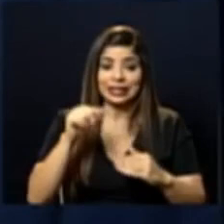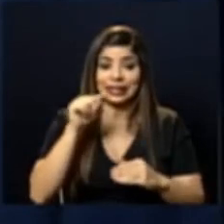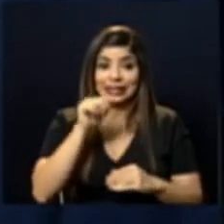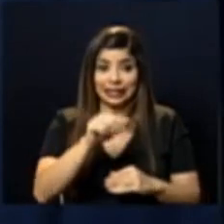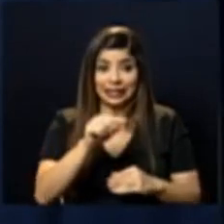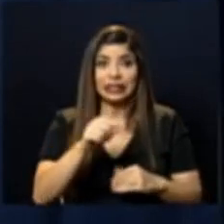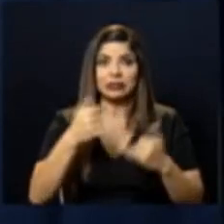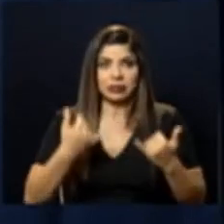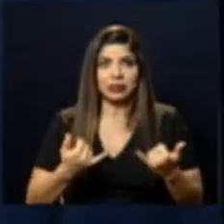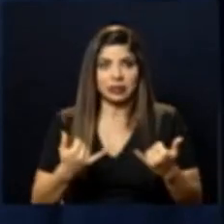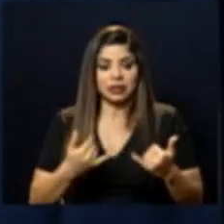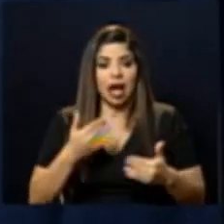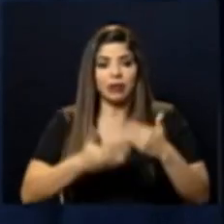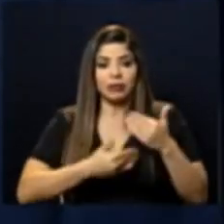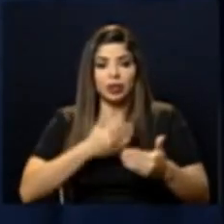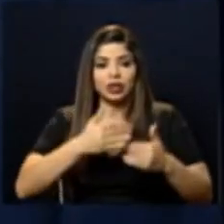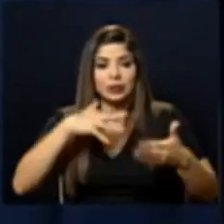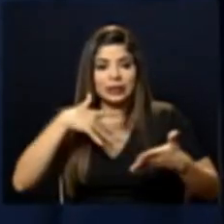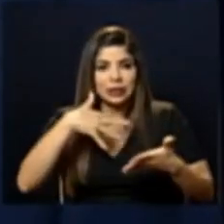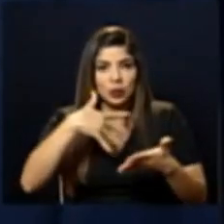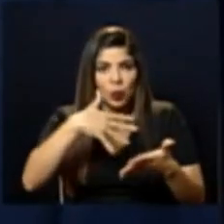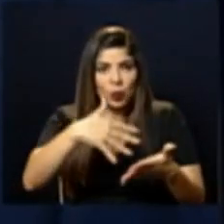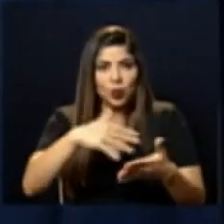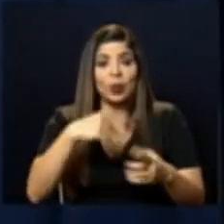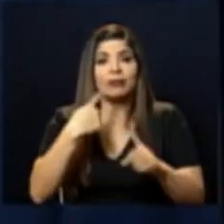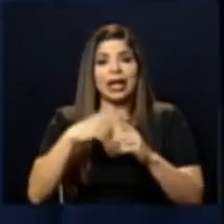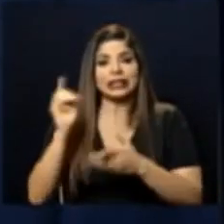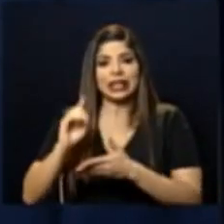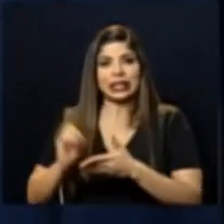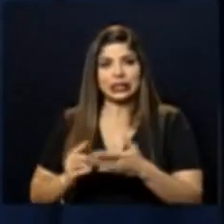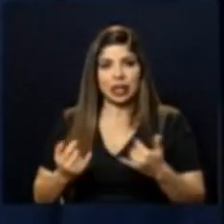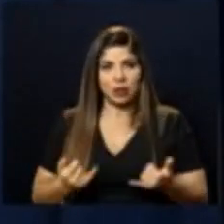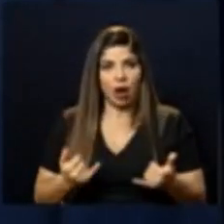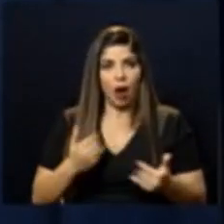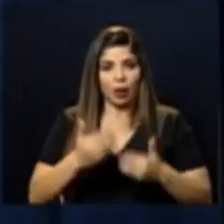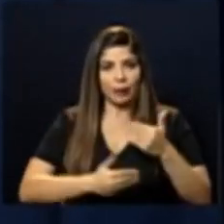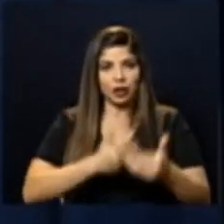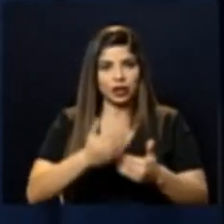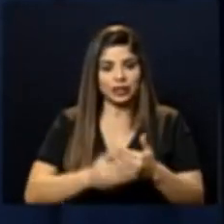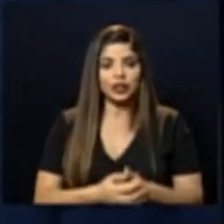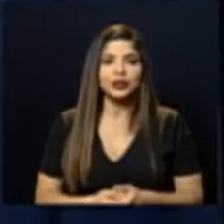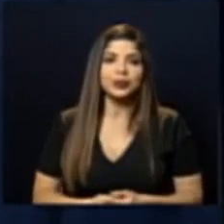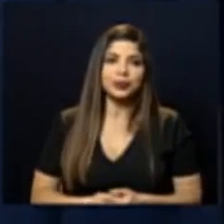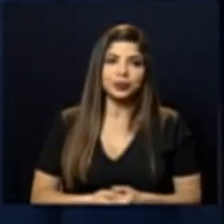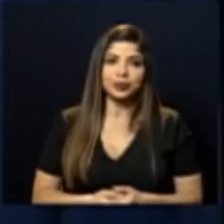está en desarrollo la etapa de estudios y diseños.